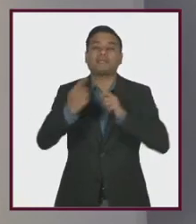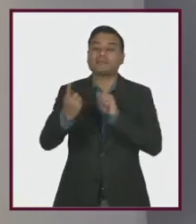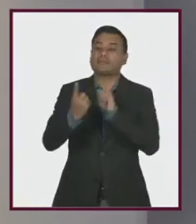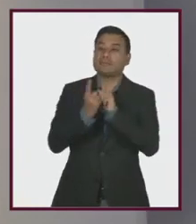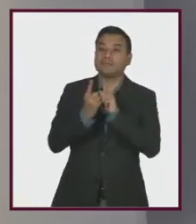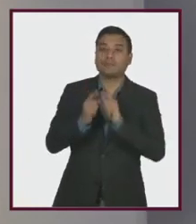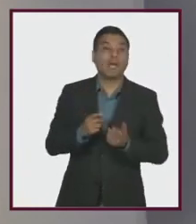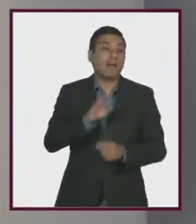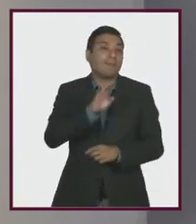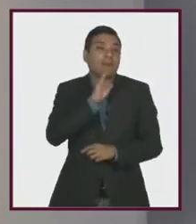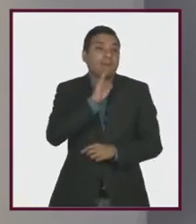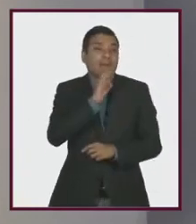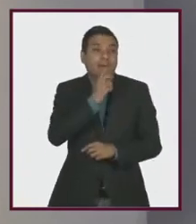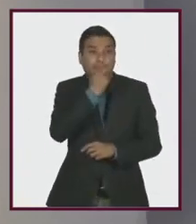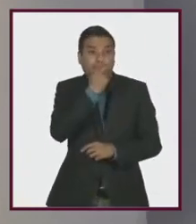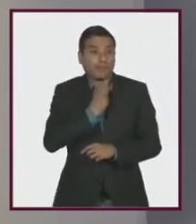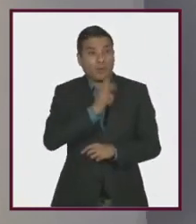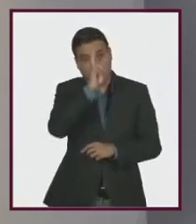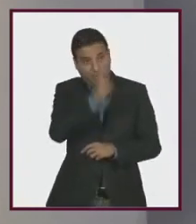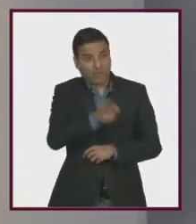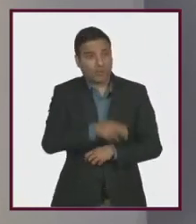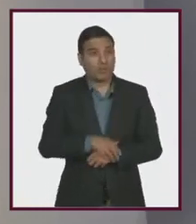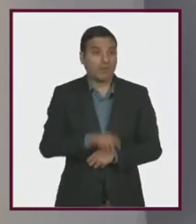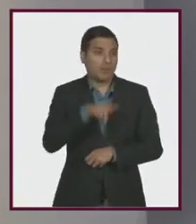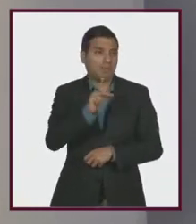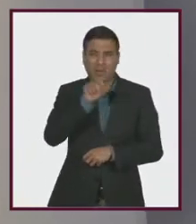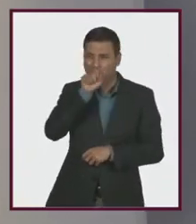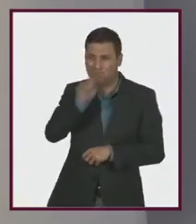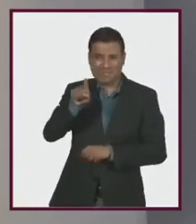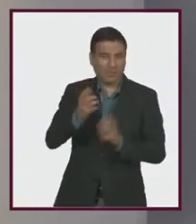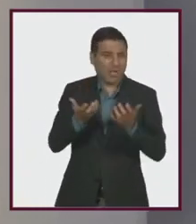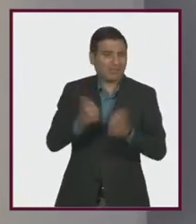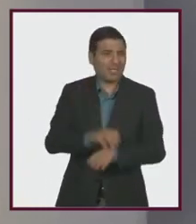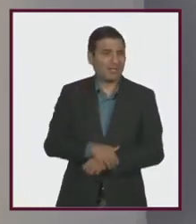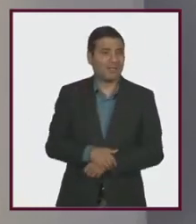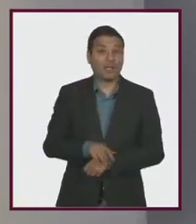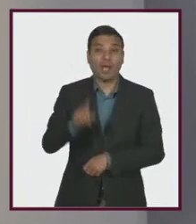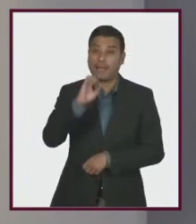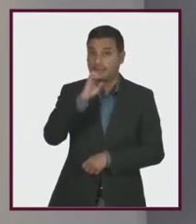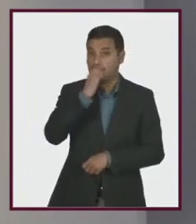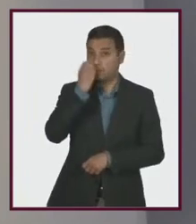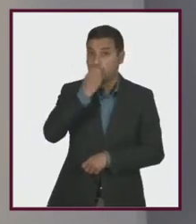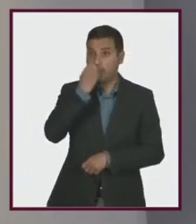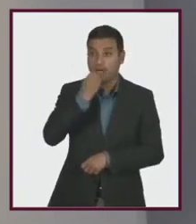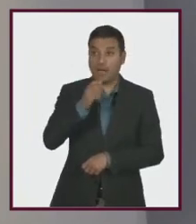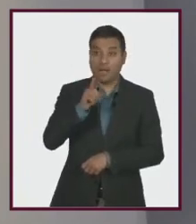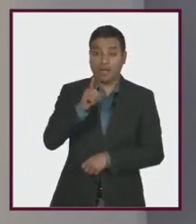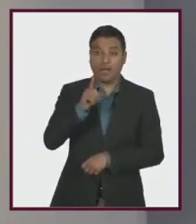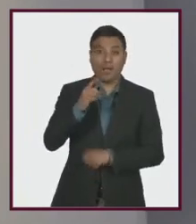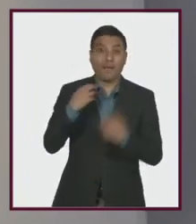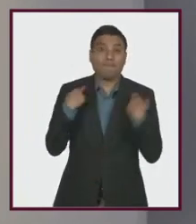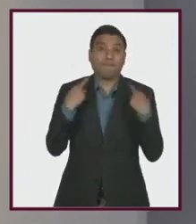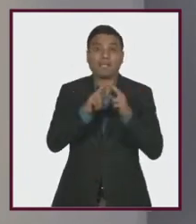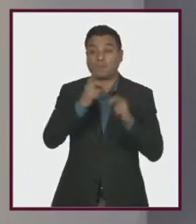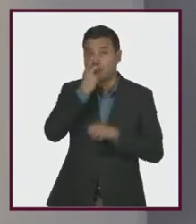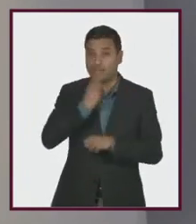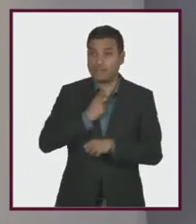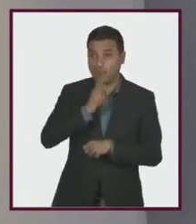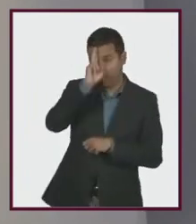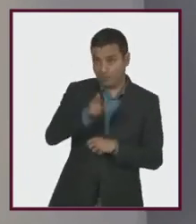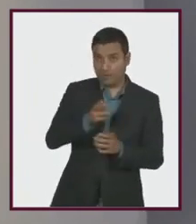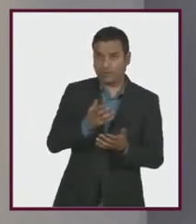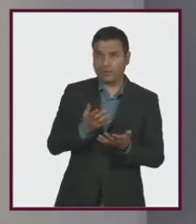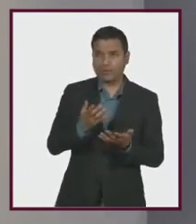dice que no haga esto, pero lo hace? En la escuela no puedo hacer esto, pero la maestra lo hace. O mis compañeros sí pueden